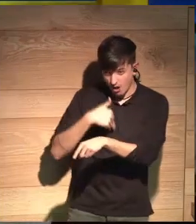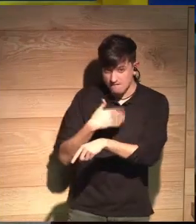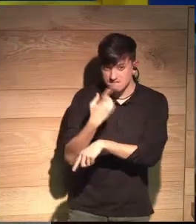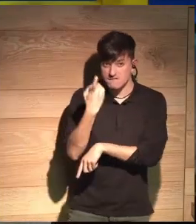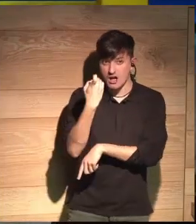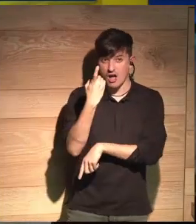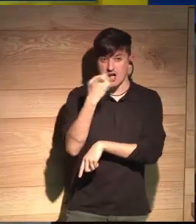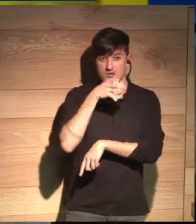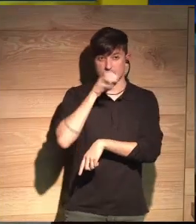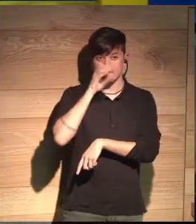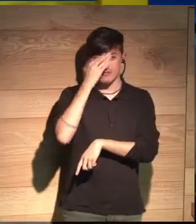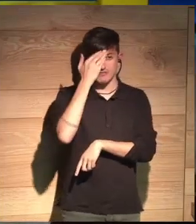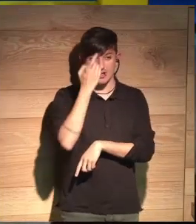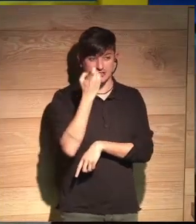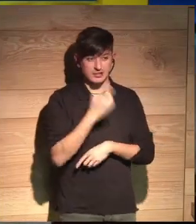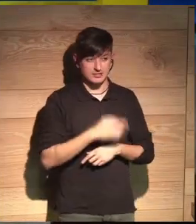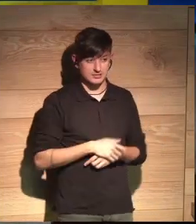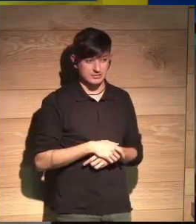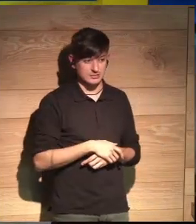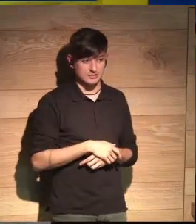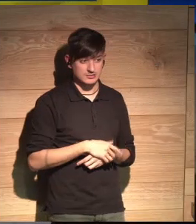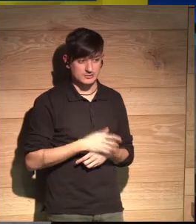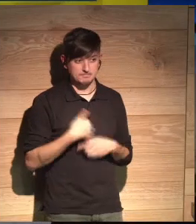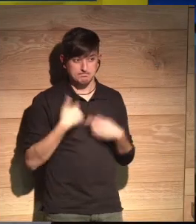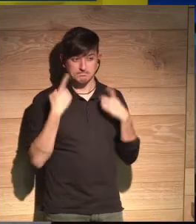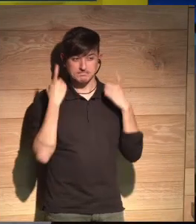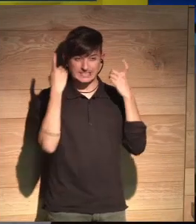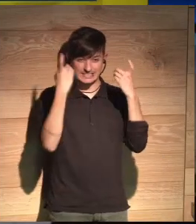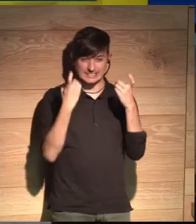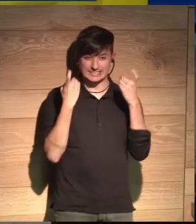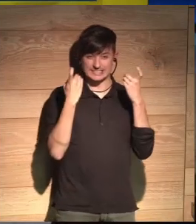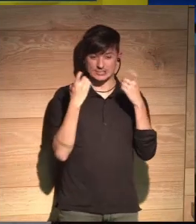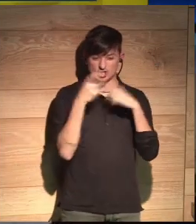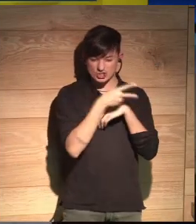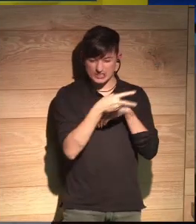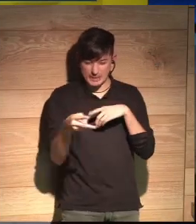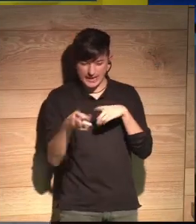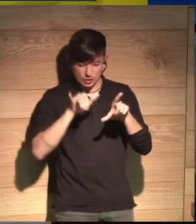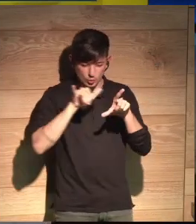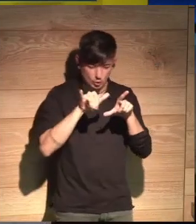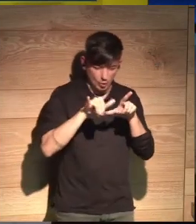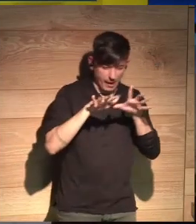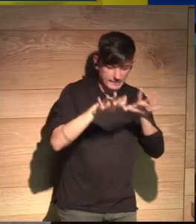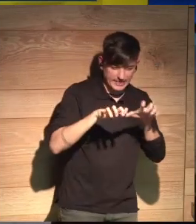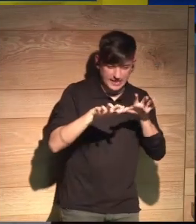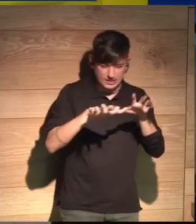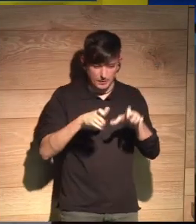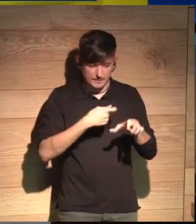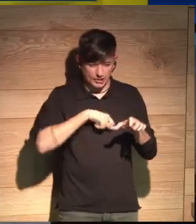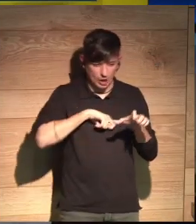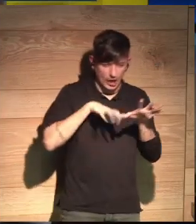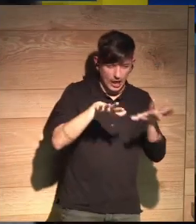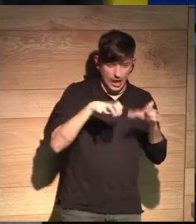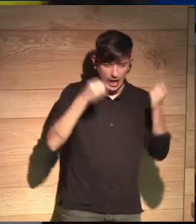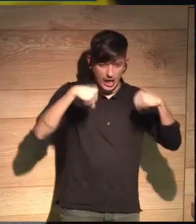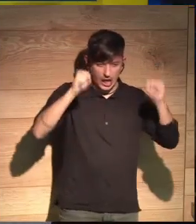voy a intentar lo decía hizo dos semanas de youtube vamos a ver cómo cómo funciona